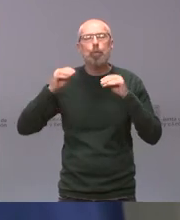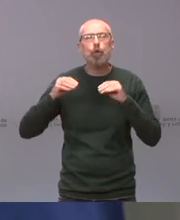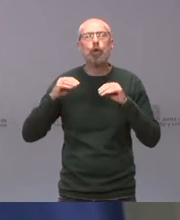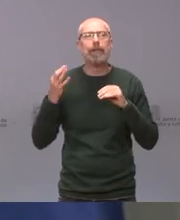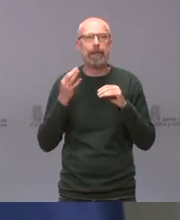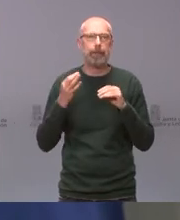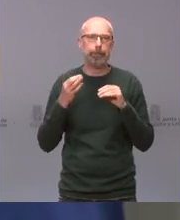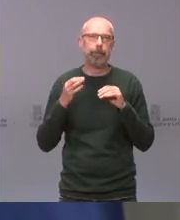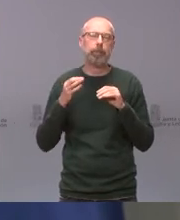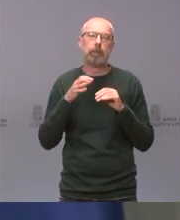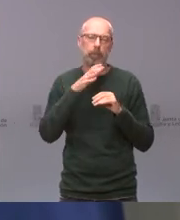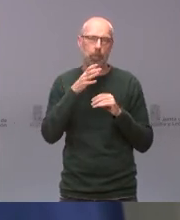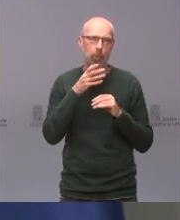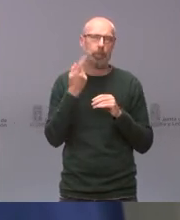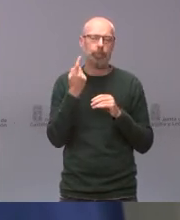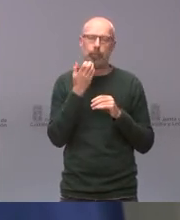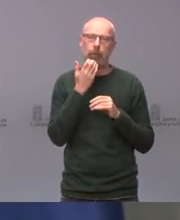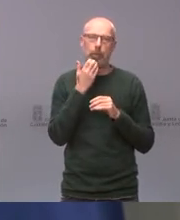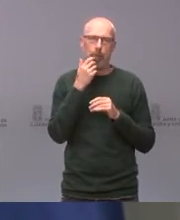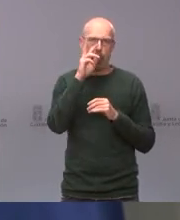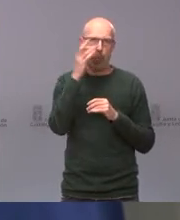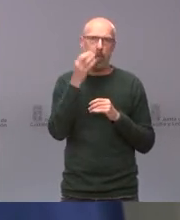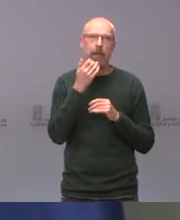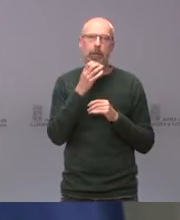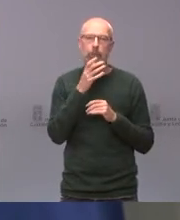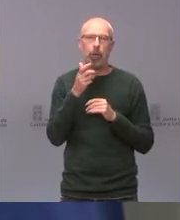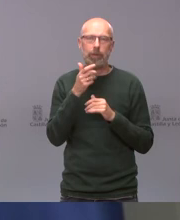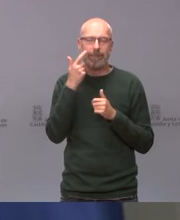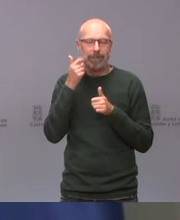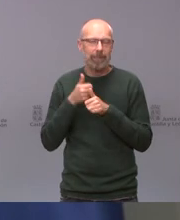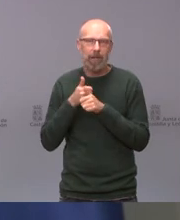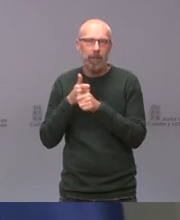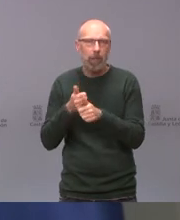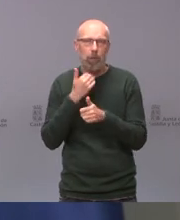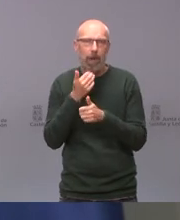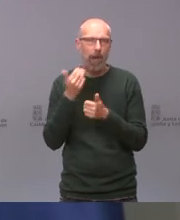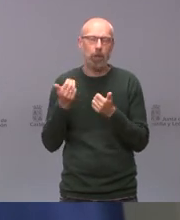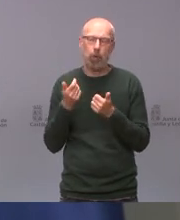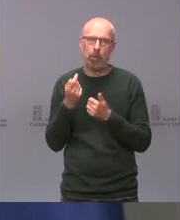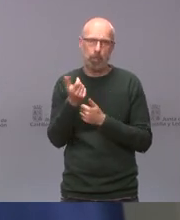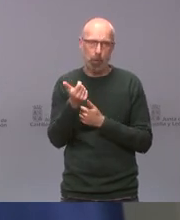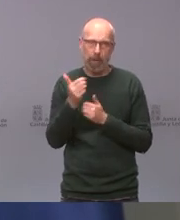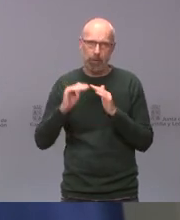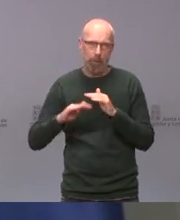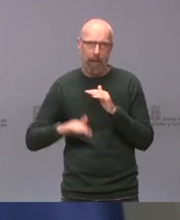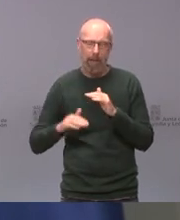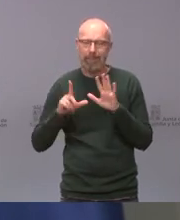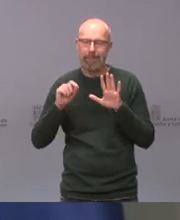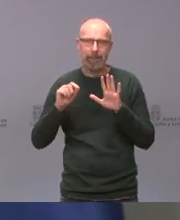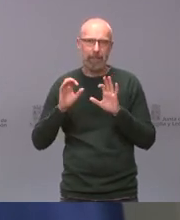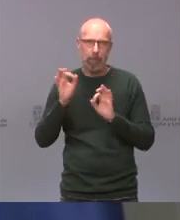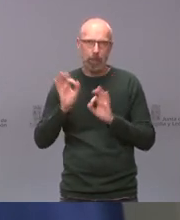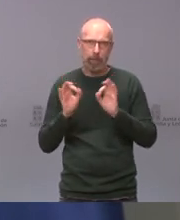cosas. Y una de las cosas que nos preocupa es que la trazabilidad es muy baja. Y nos preocupa que la trazabilidad sea baja, es un 60%, es la más